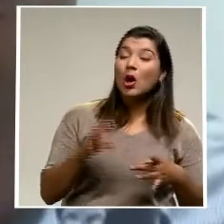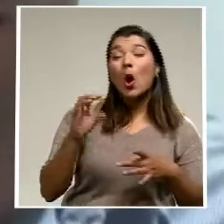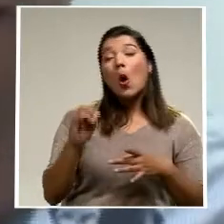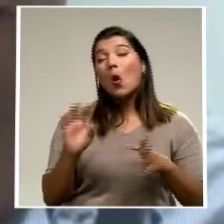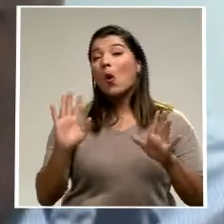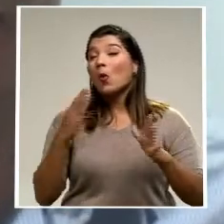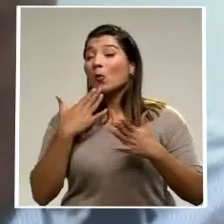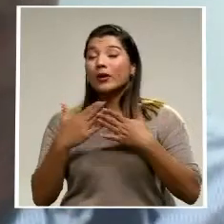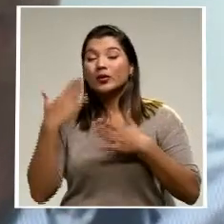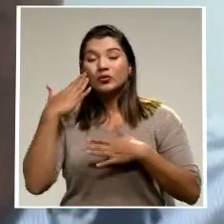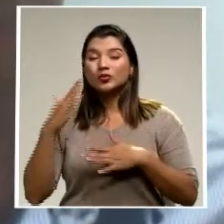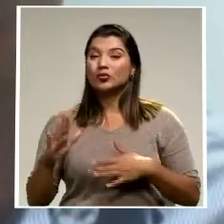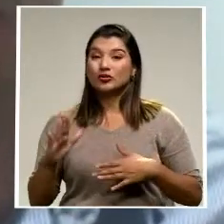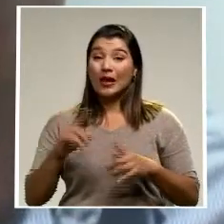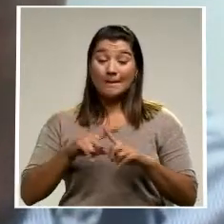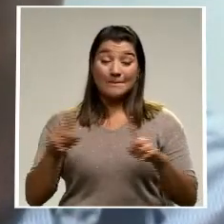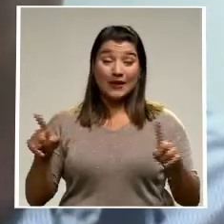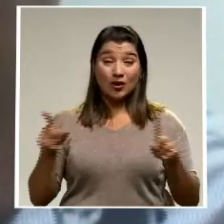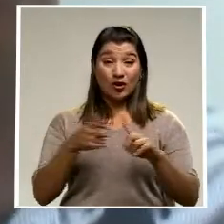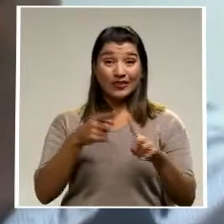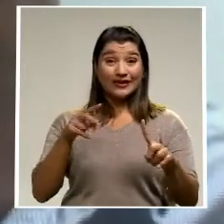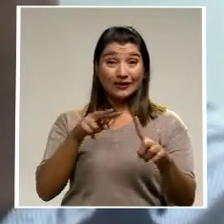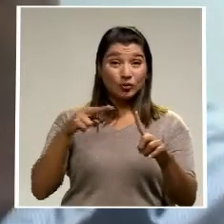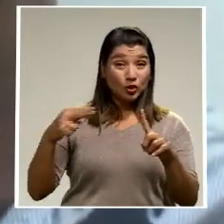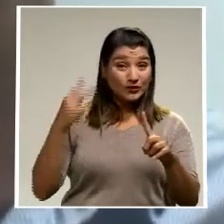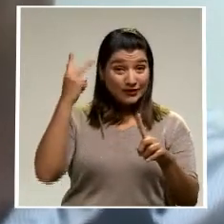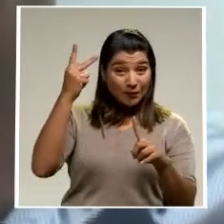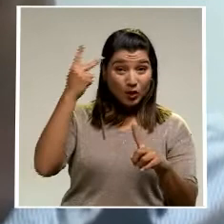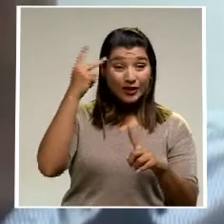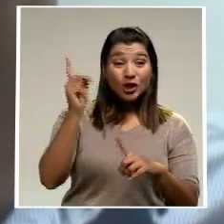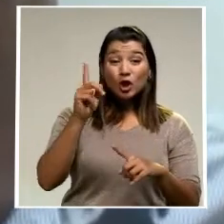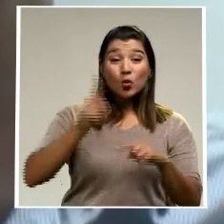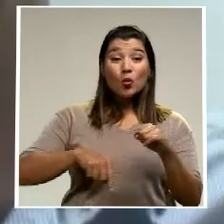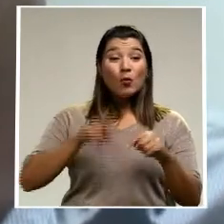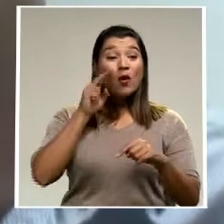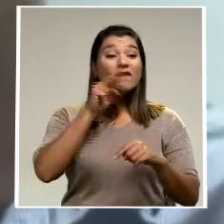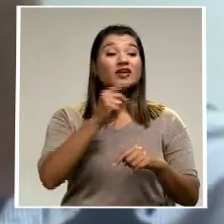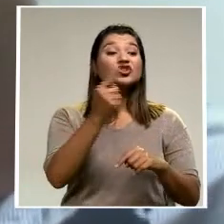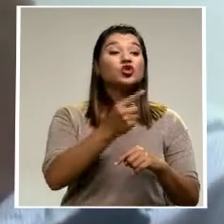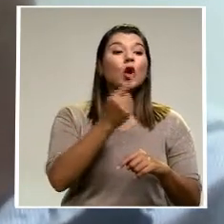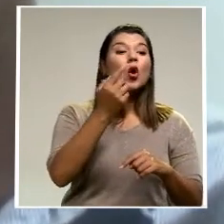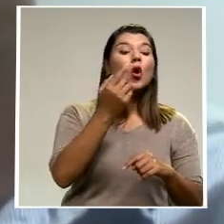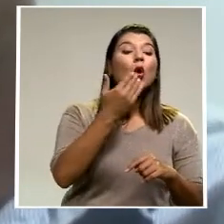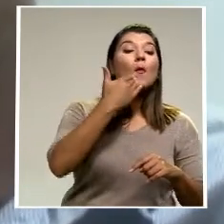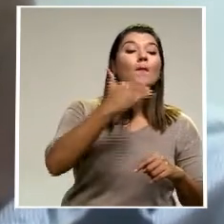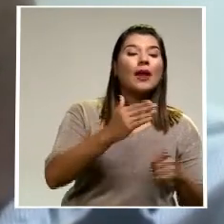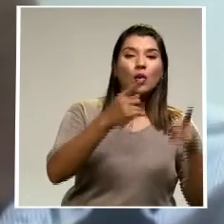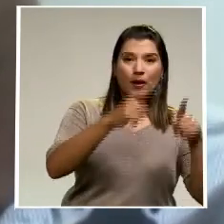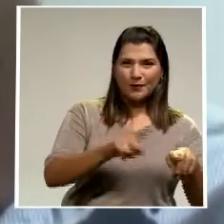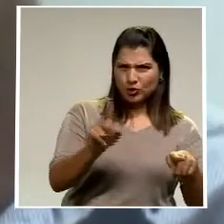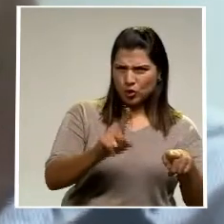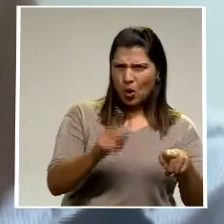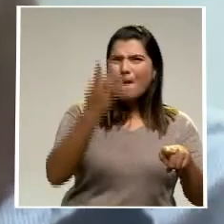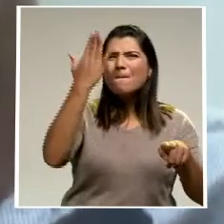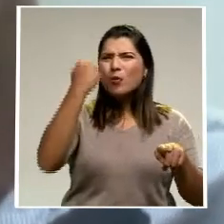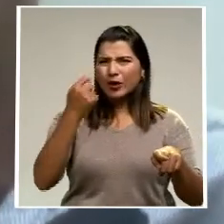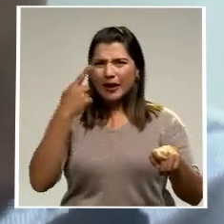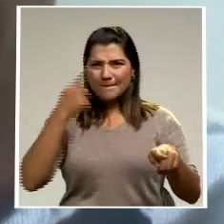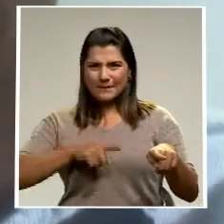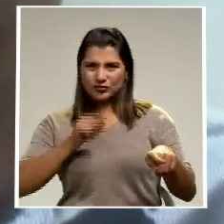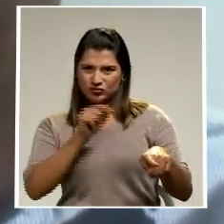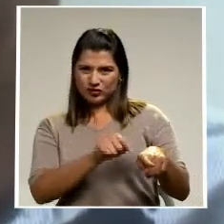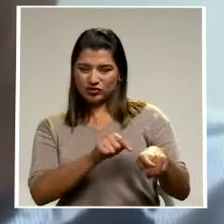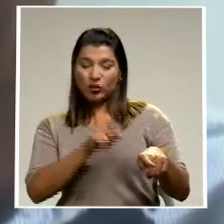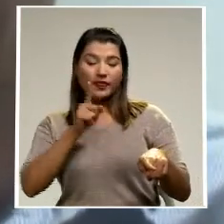no puede simplemente ver como los efectos, sino también un poco las causas, ¿verdad? Las causas detrás de este elemento es